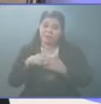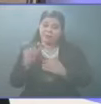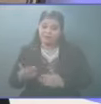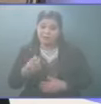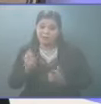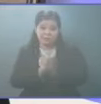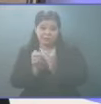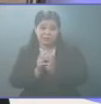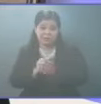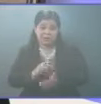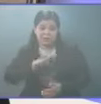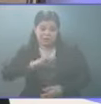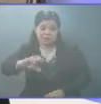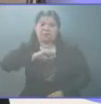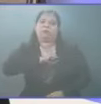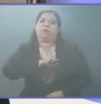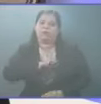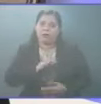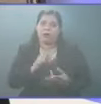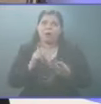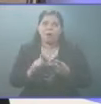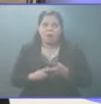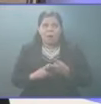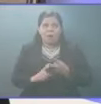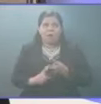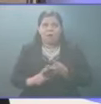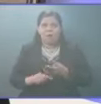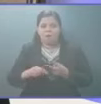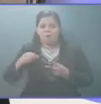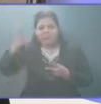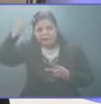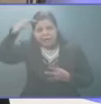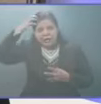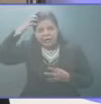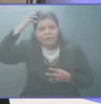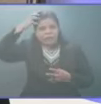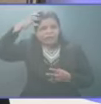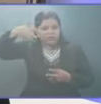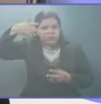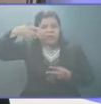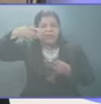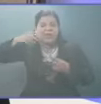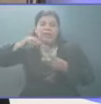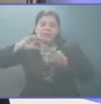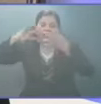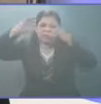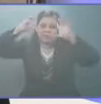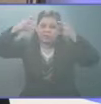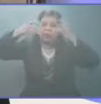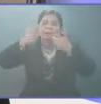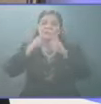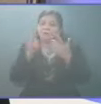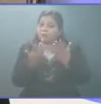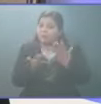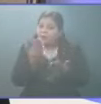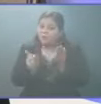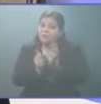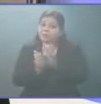infartos, se van a ir al alza los derrames cerebrales, etcétera, precisamente como